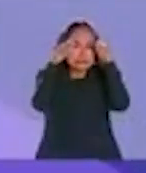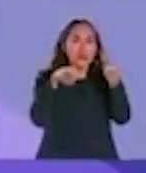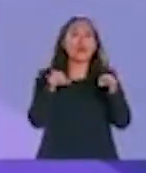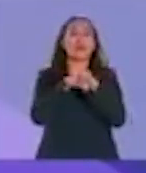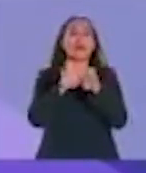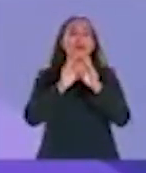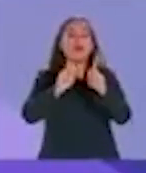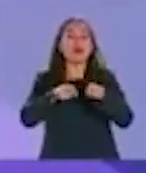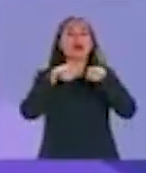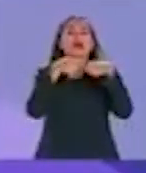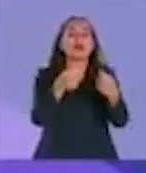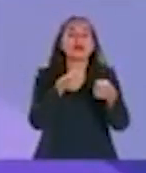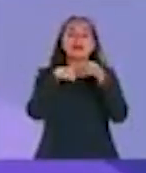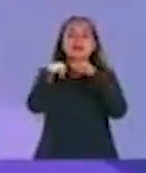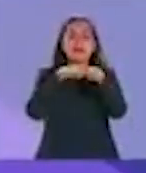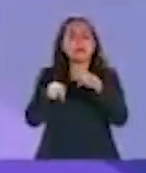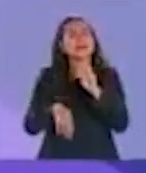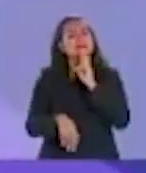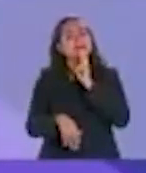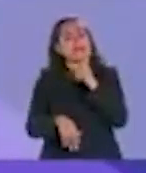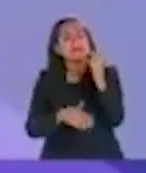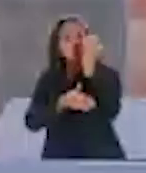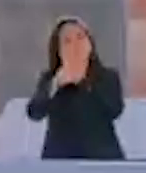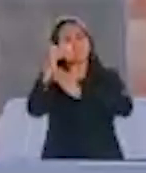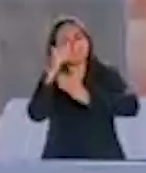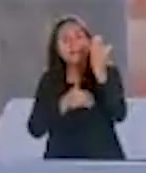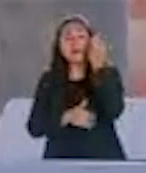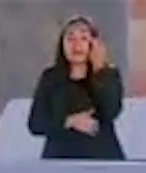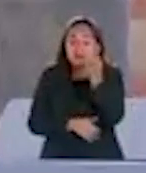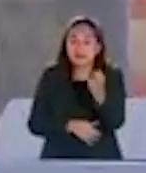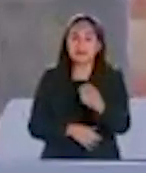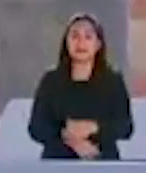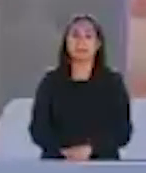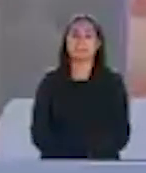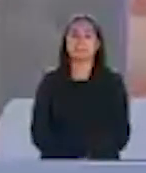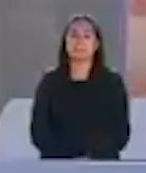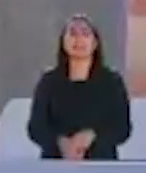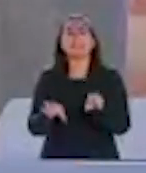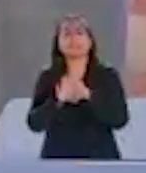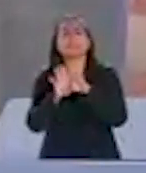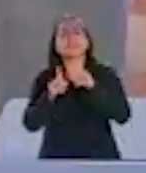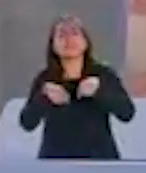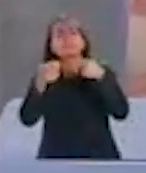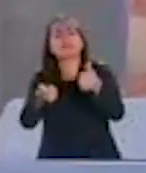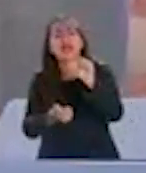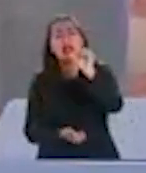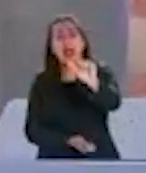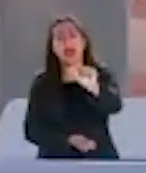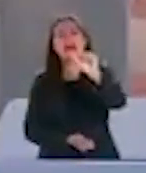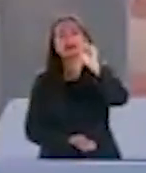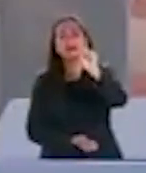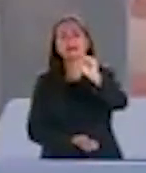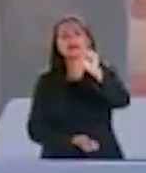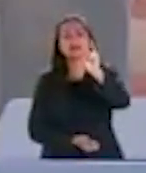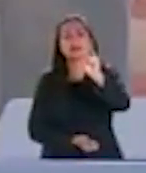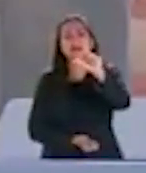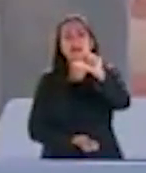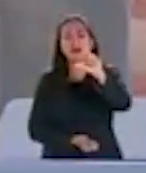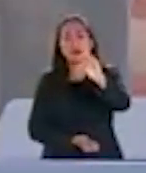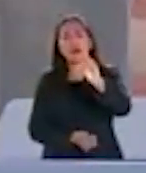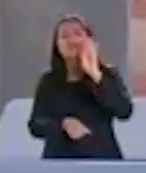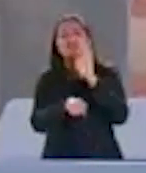mejora de condiciones para esa gente el trámite para ofrecer asilo candidato anaya es muy complicado en méxico pero muy